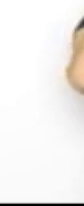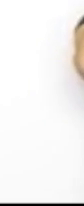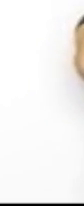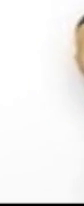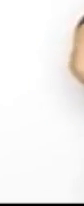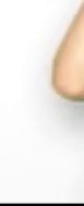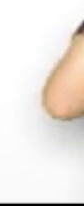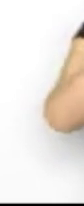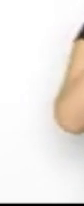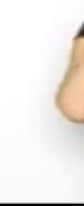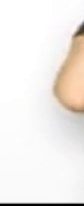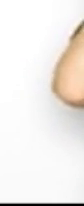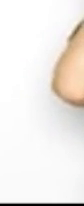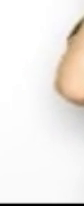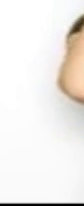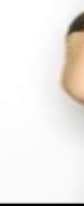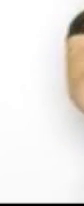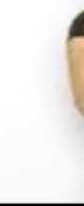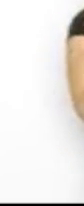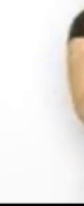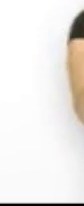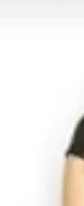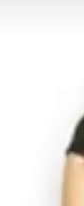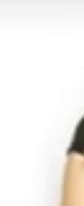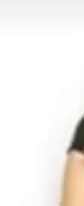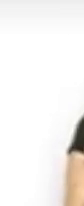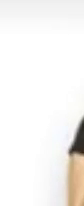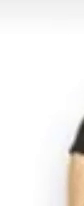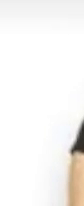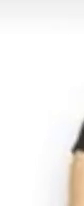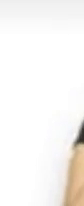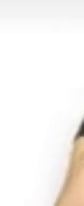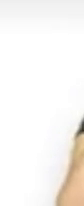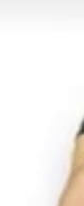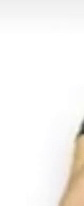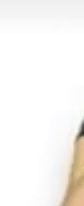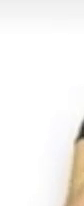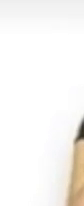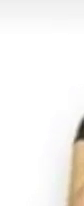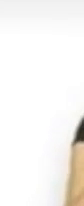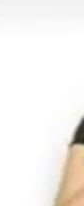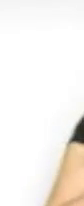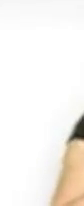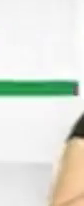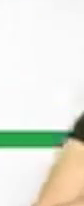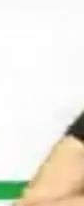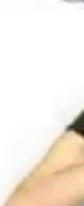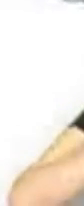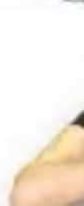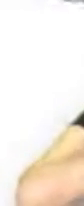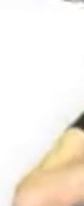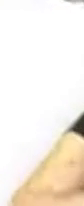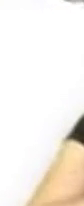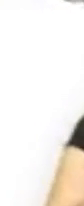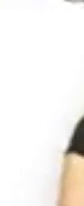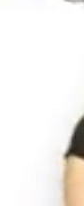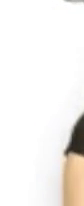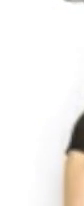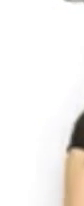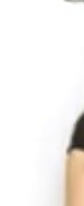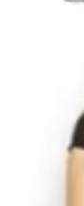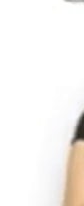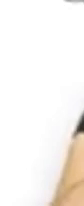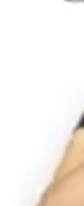fue dt dada por el sistema de salud de las 23 defunciones corresponden a 11 mujeres y 12 hombres 3